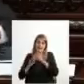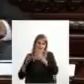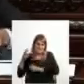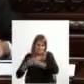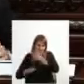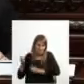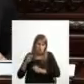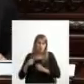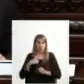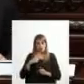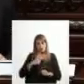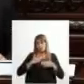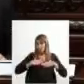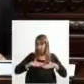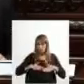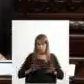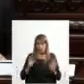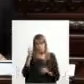Yo tengo la tranquilidad, señora Presidenta.